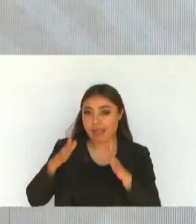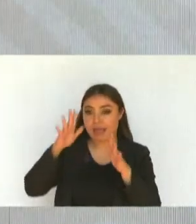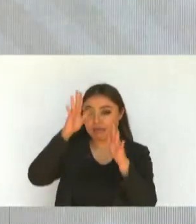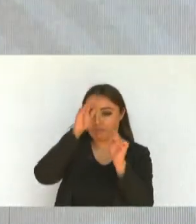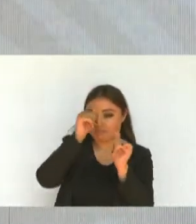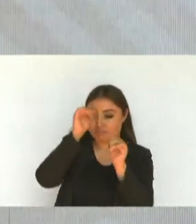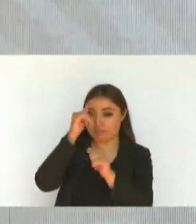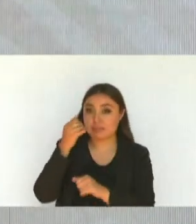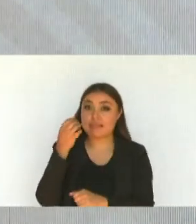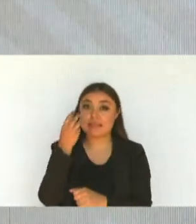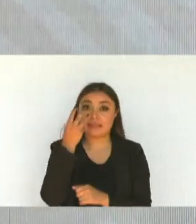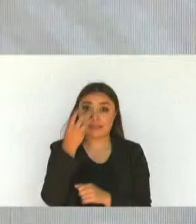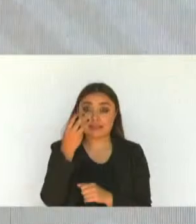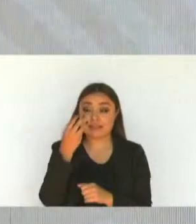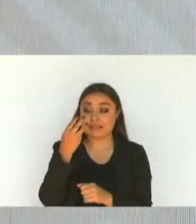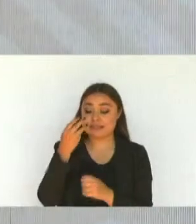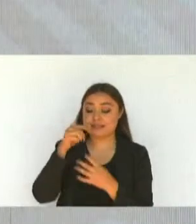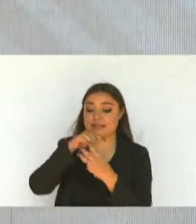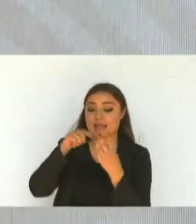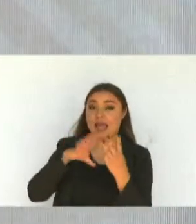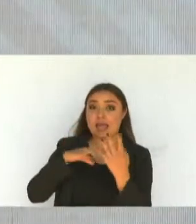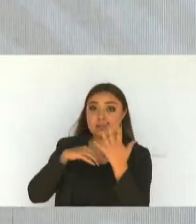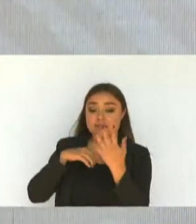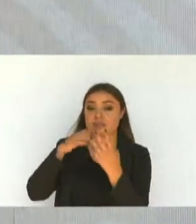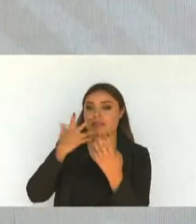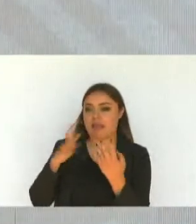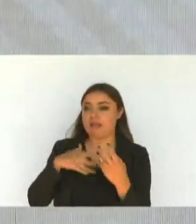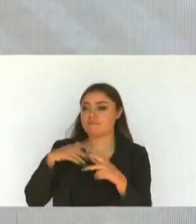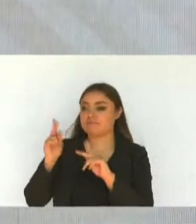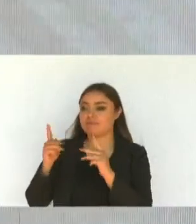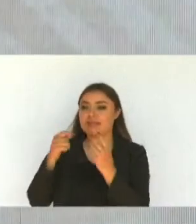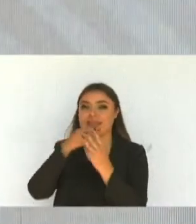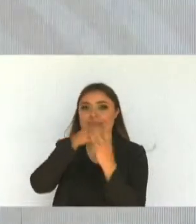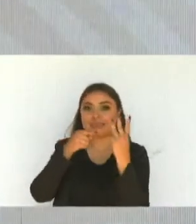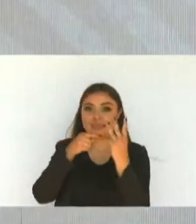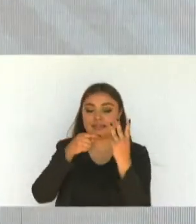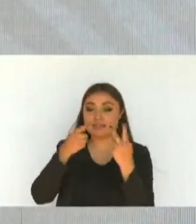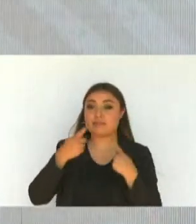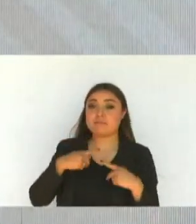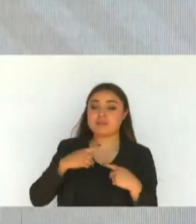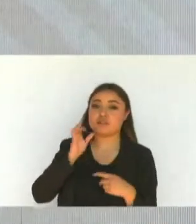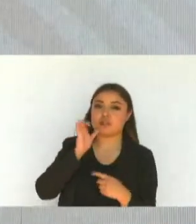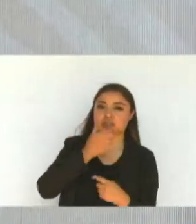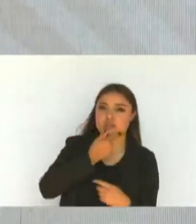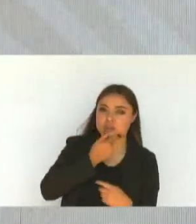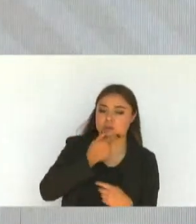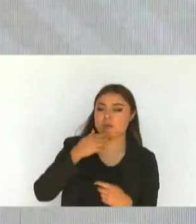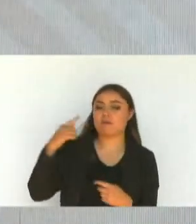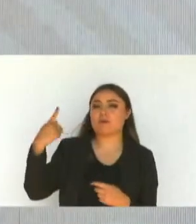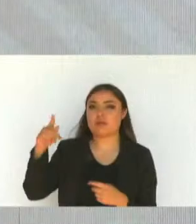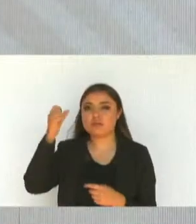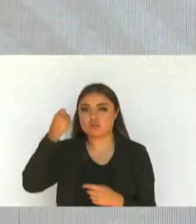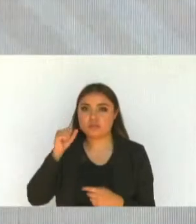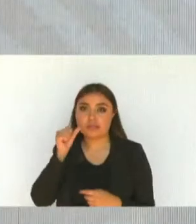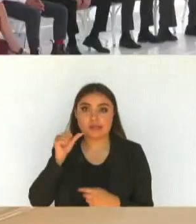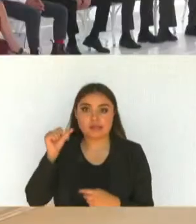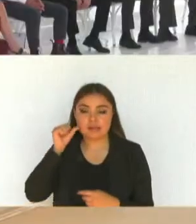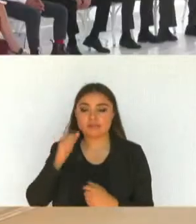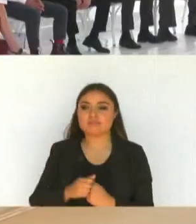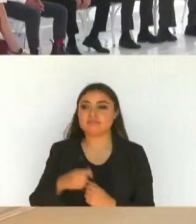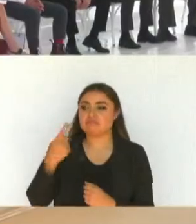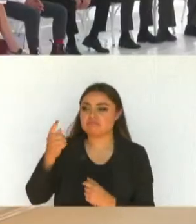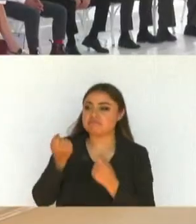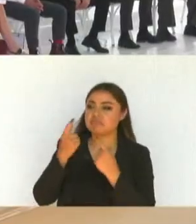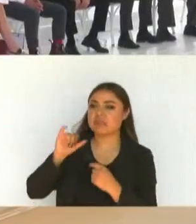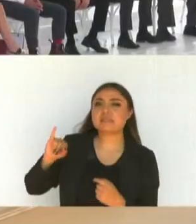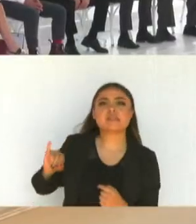5 gobernadores mineros, Chihuahua, Durango y ayer Sonora, quienes han manifestado gran interés por